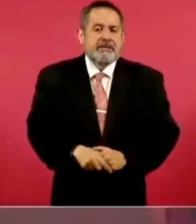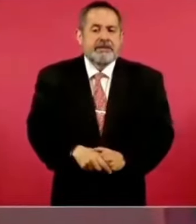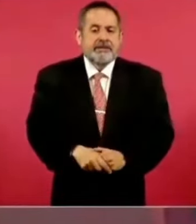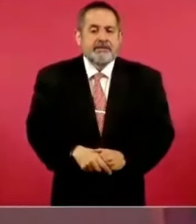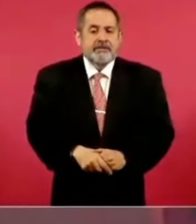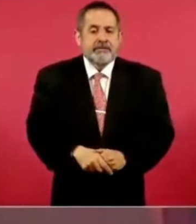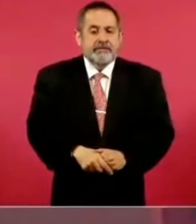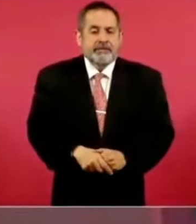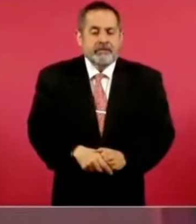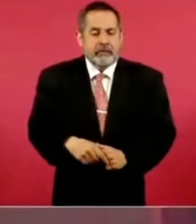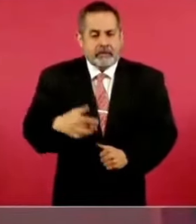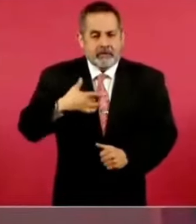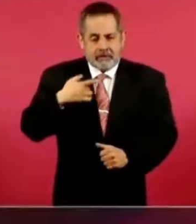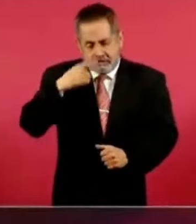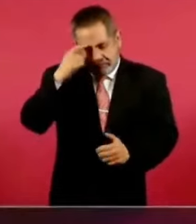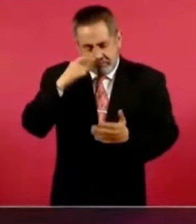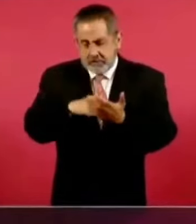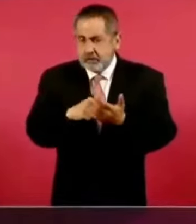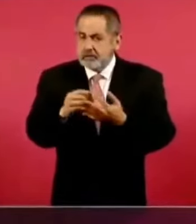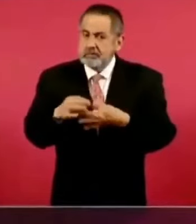1856-57, porque considero que es un